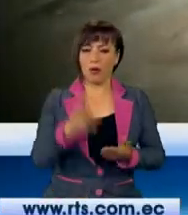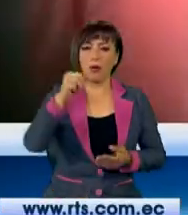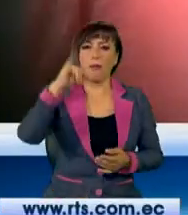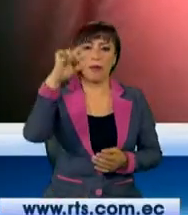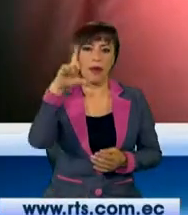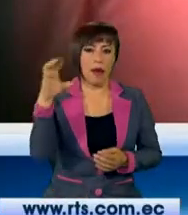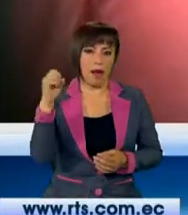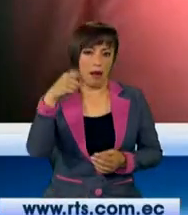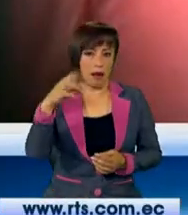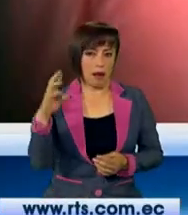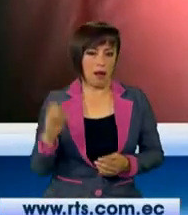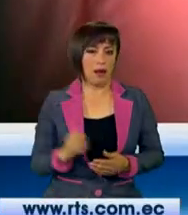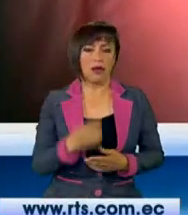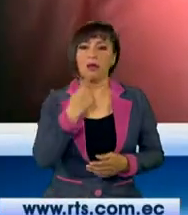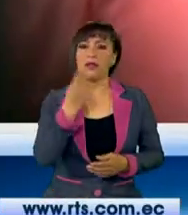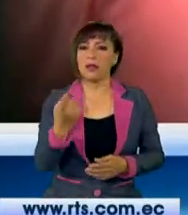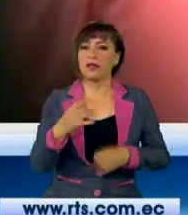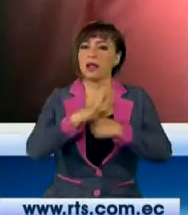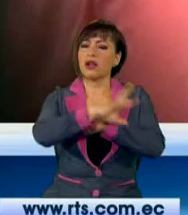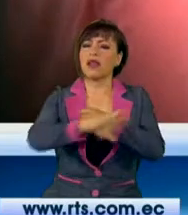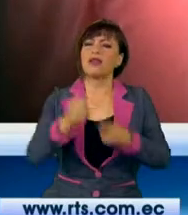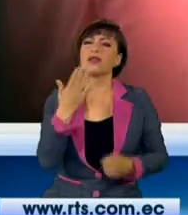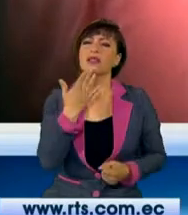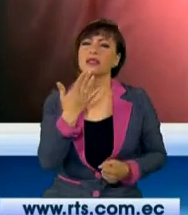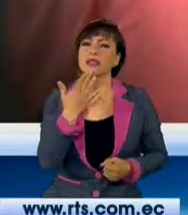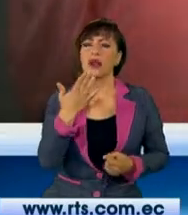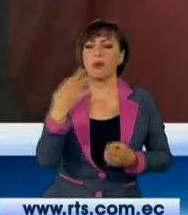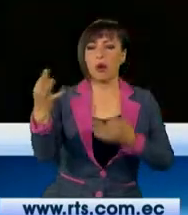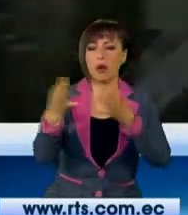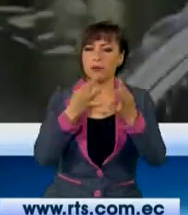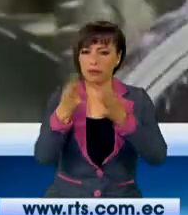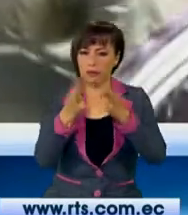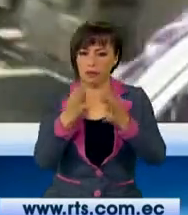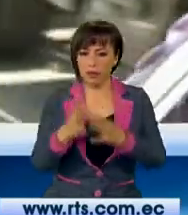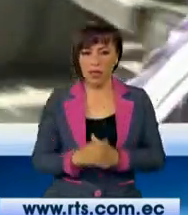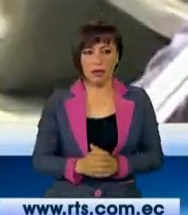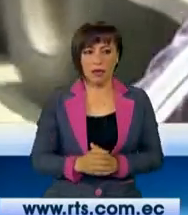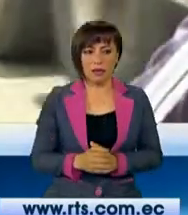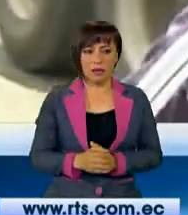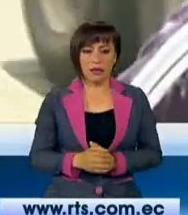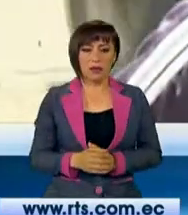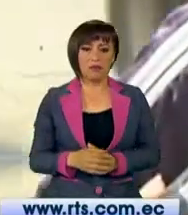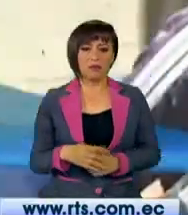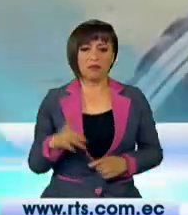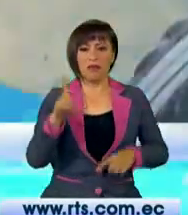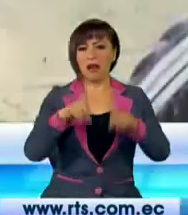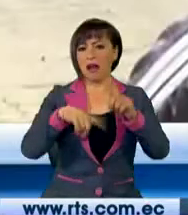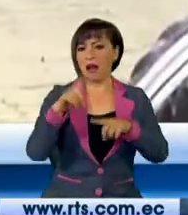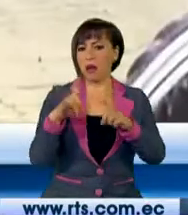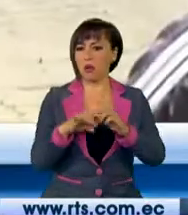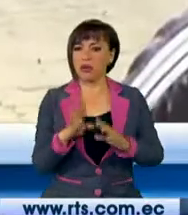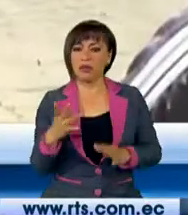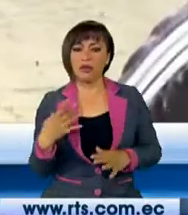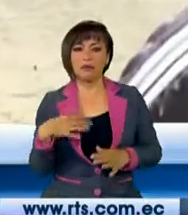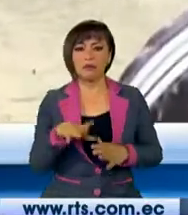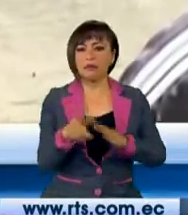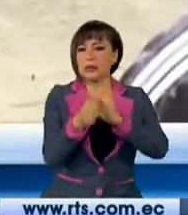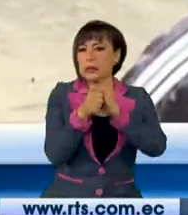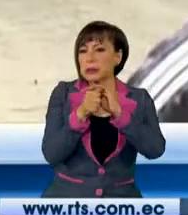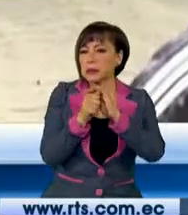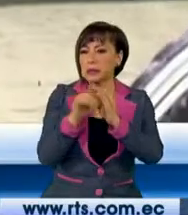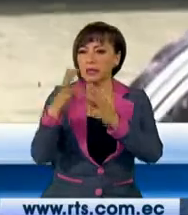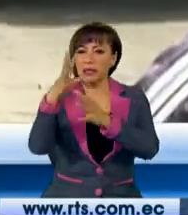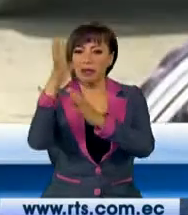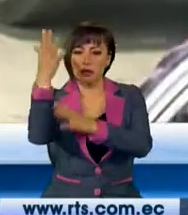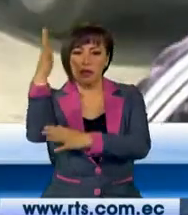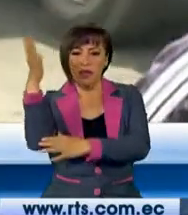asegura últimamente utilizan los antisociales en el sector rural. Saben estar así en los montes, saben estar la gente y en las noches